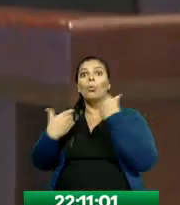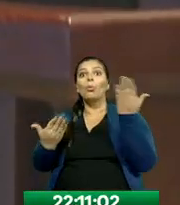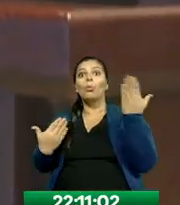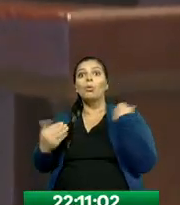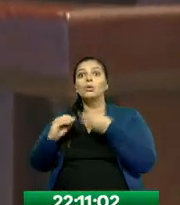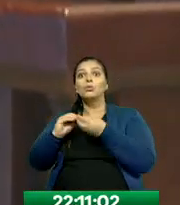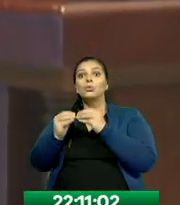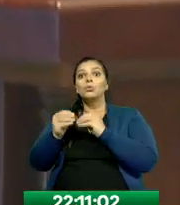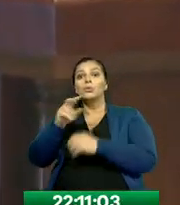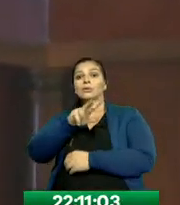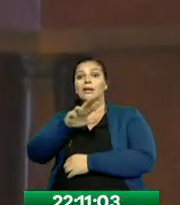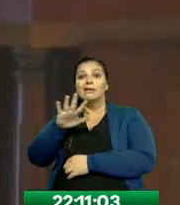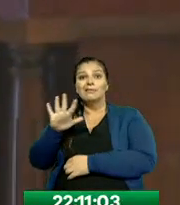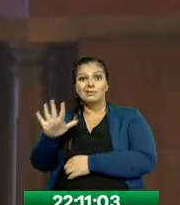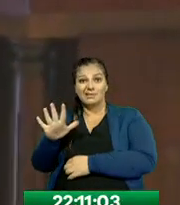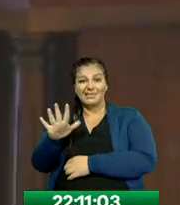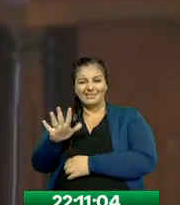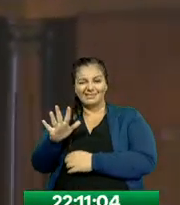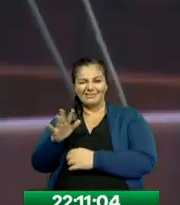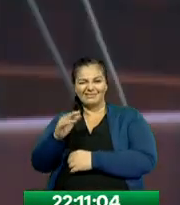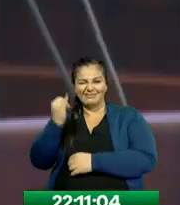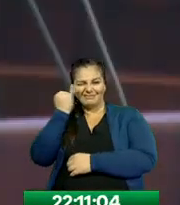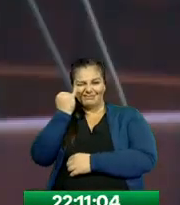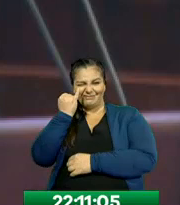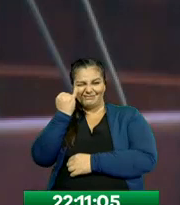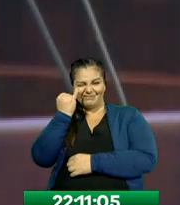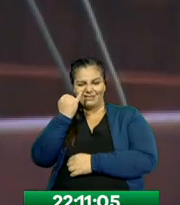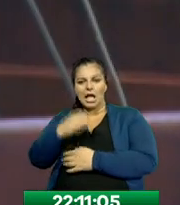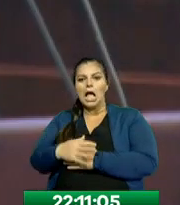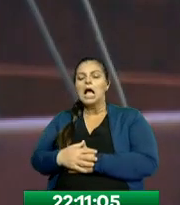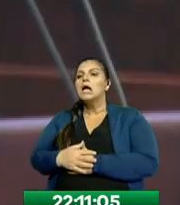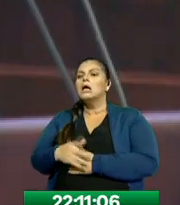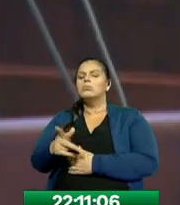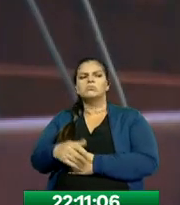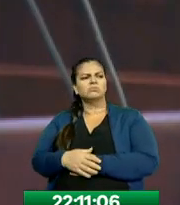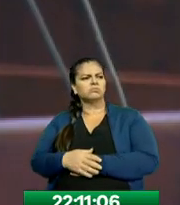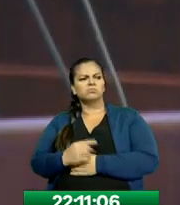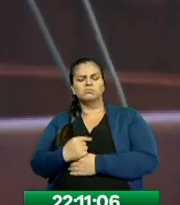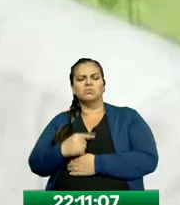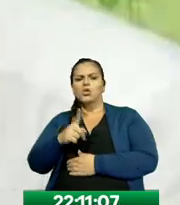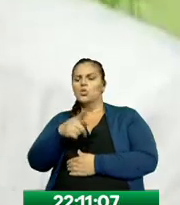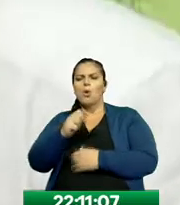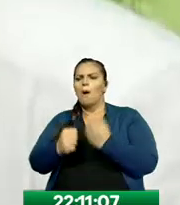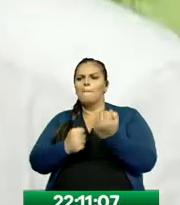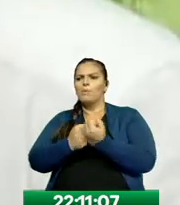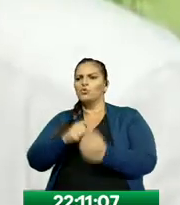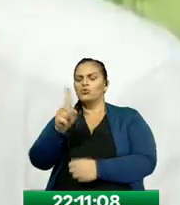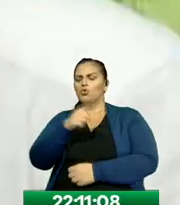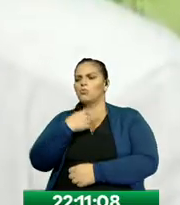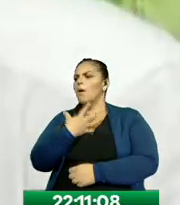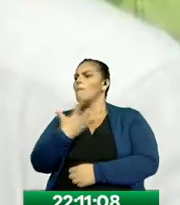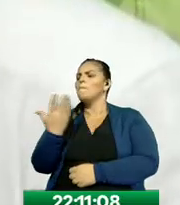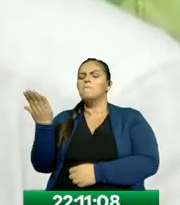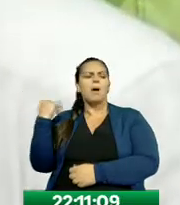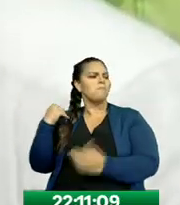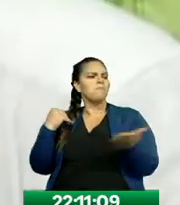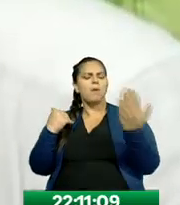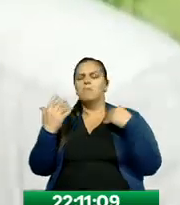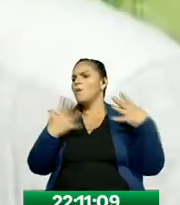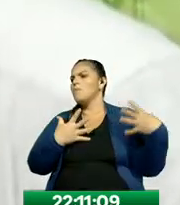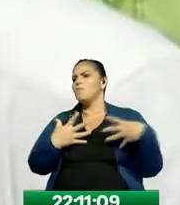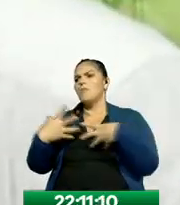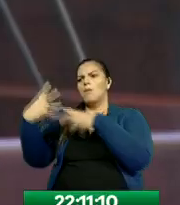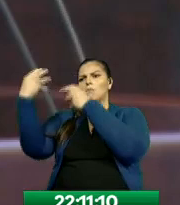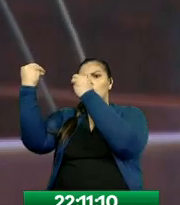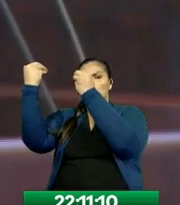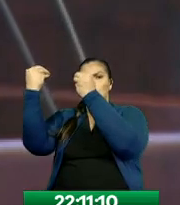entrega de los informes de labores, el presidente del Consejo de Participación realizó el pedido público que Rafael Correa, expresidente de la República, regrese al